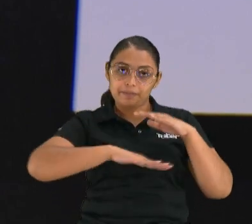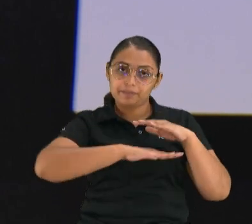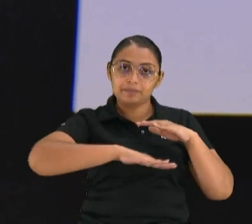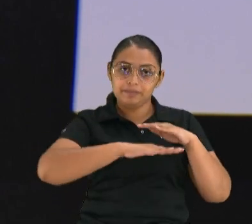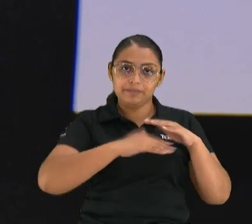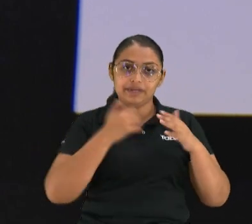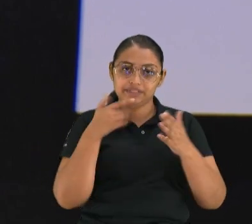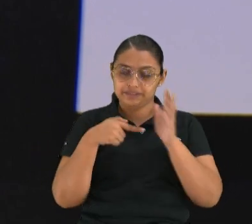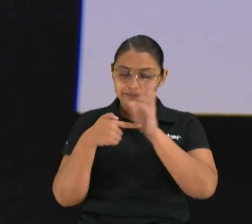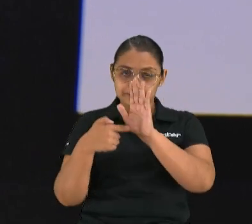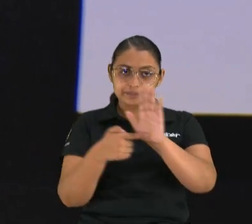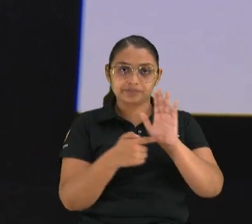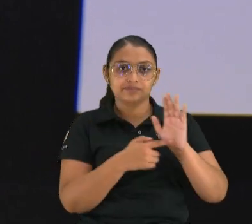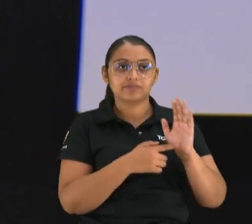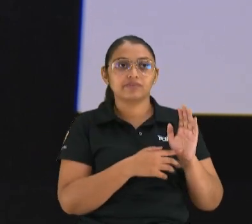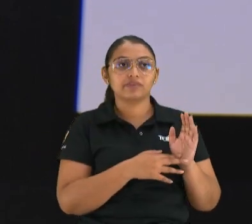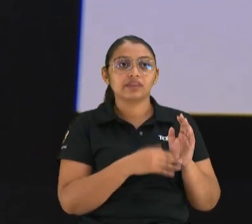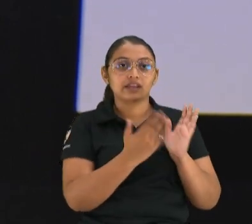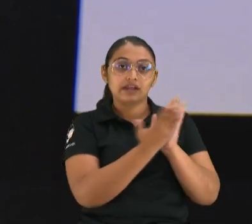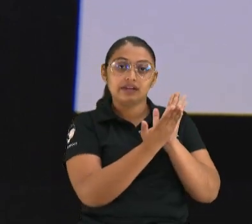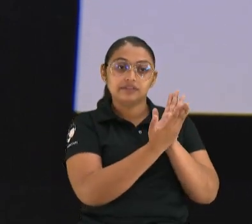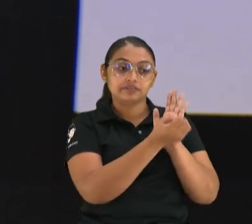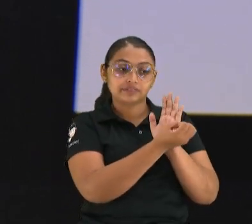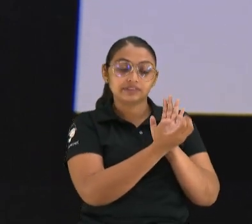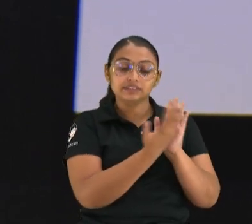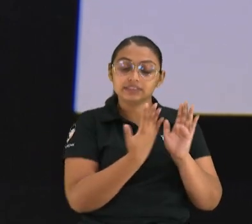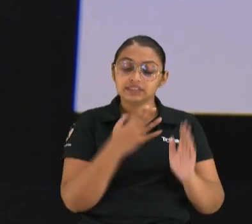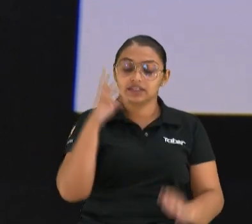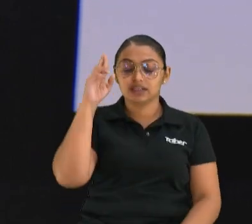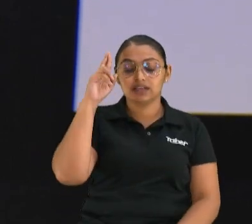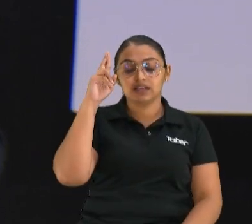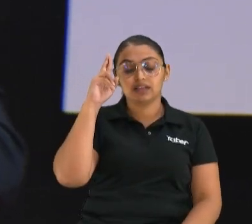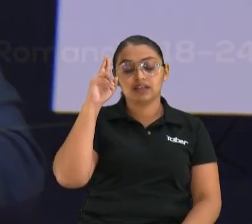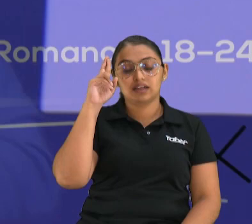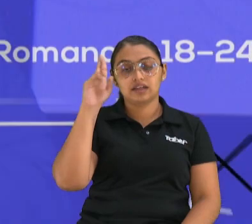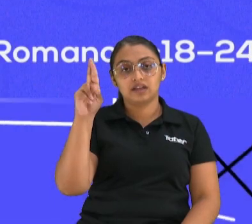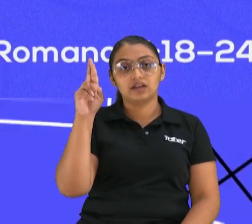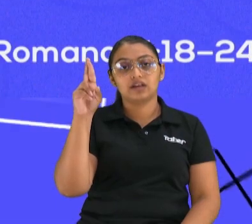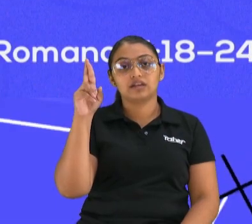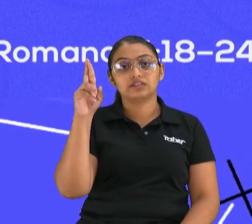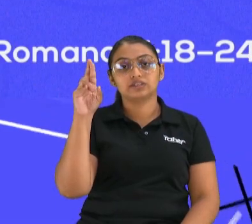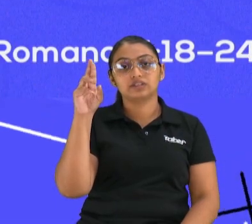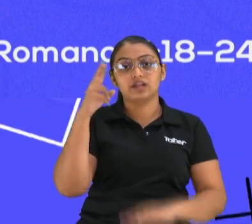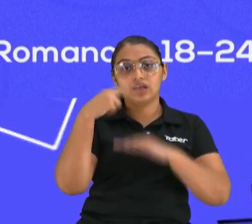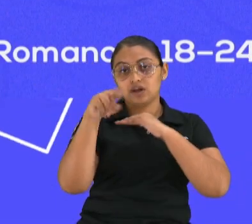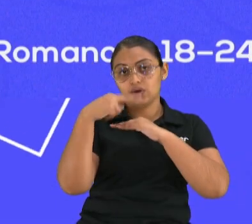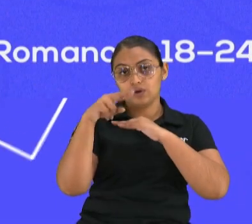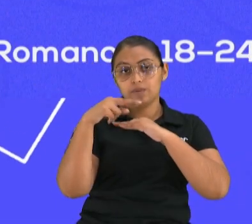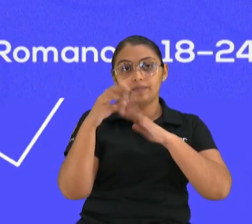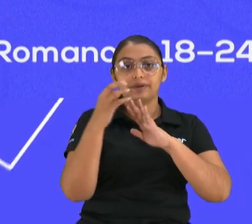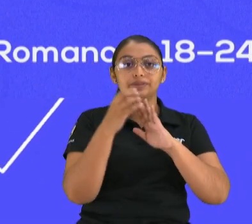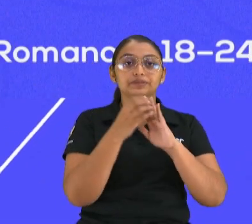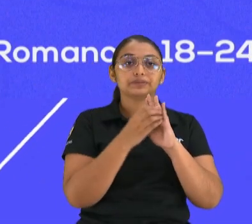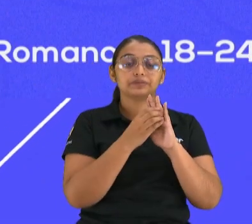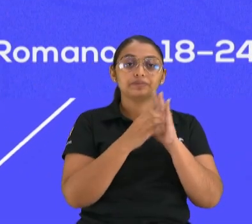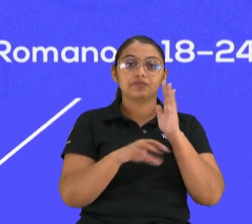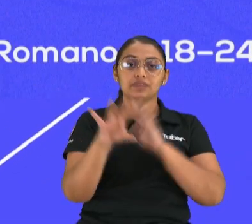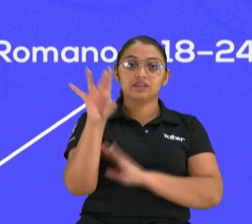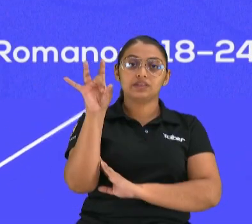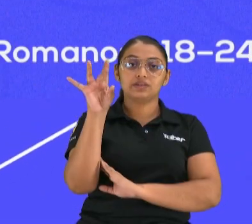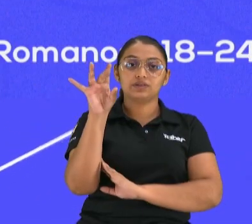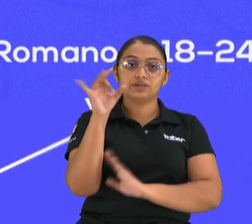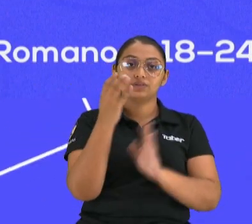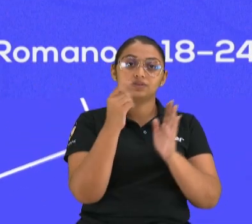1 versículos del 18 en adelante porque la ira de Dios se revela desde el cielo contra toda